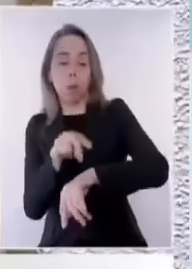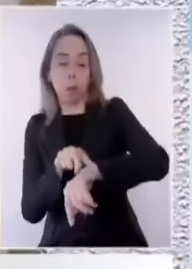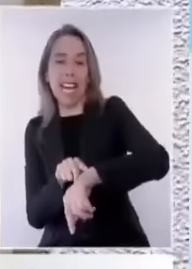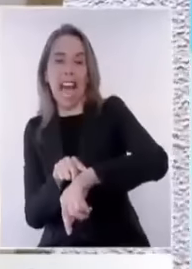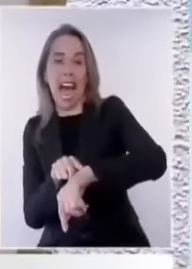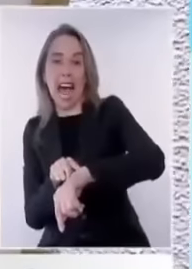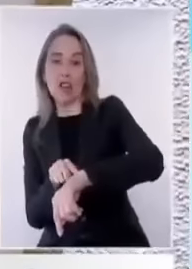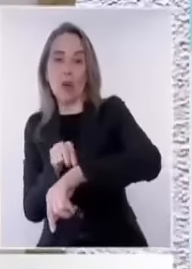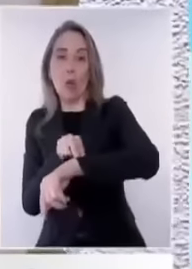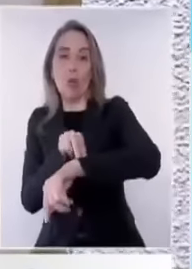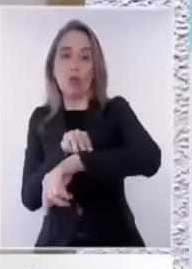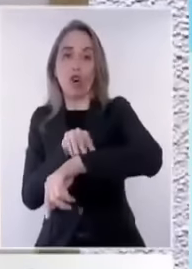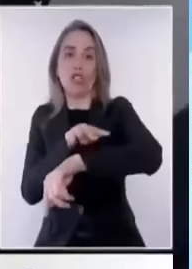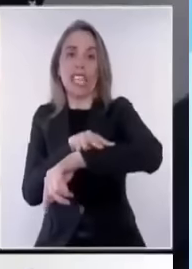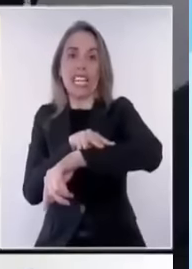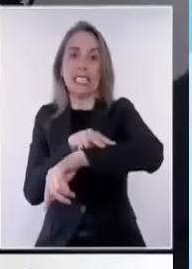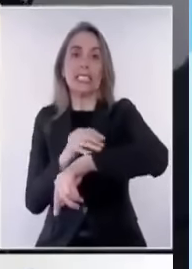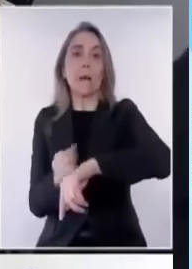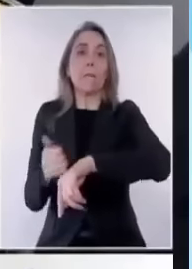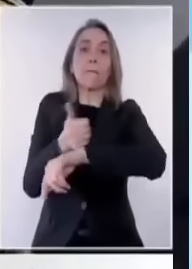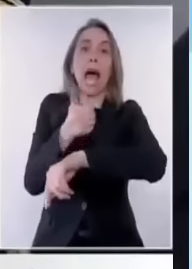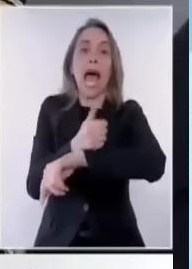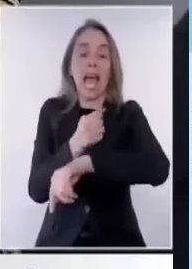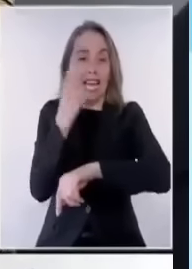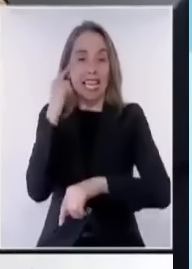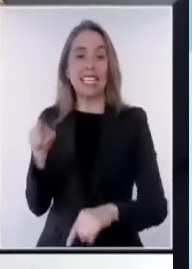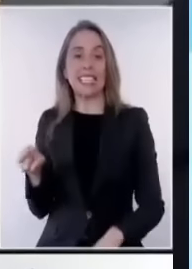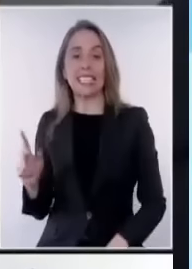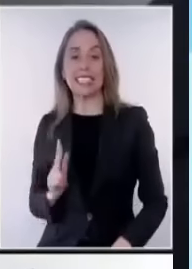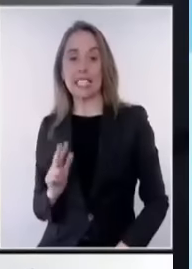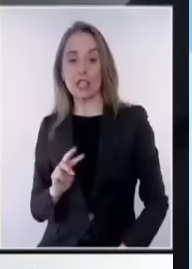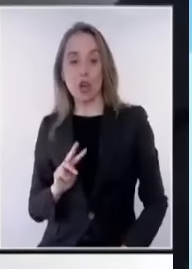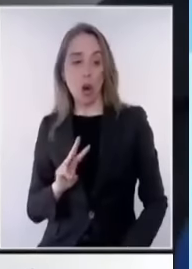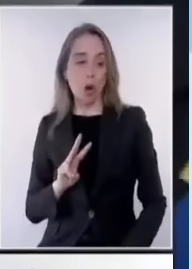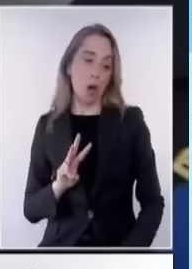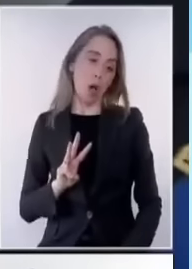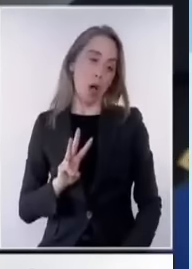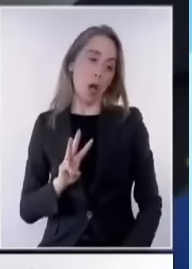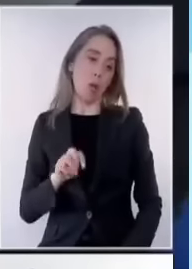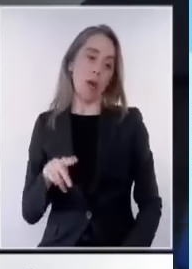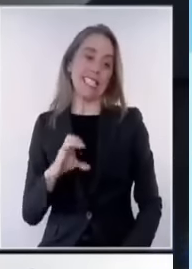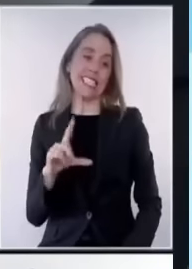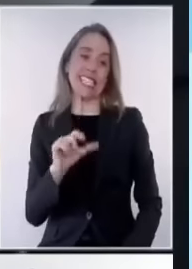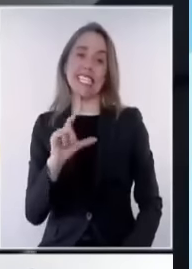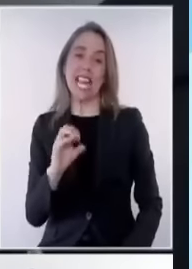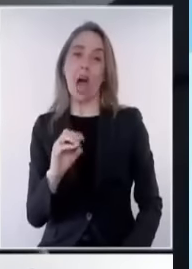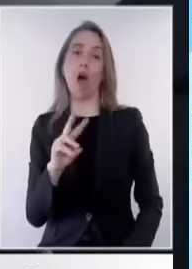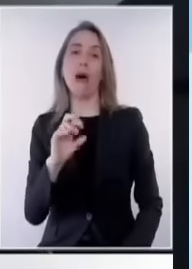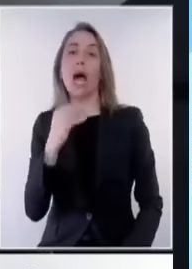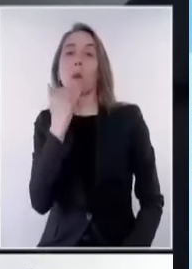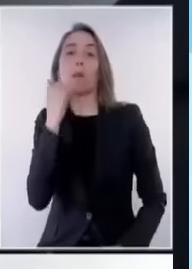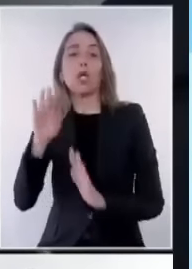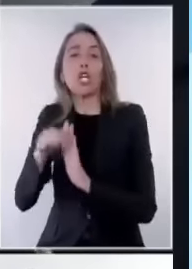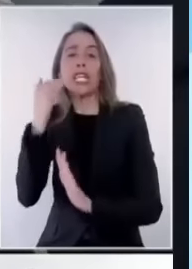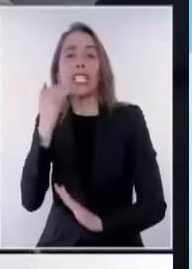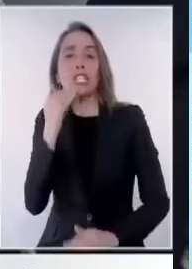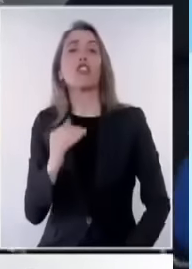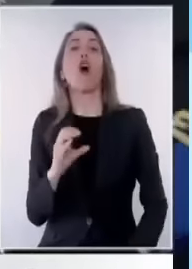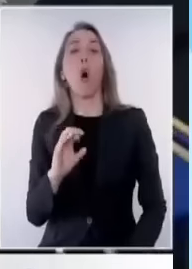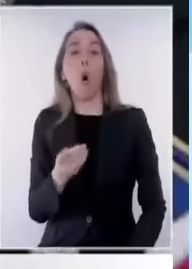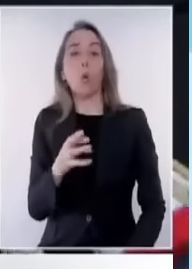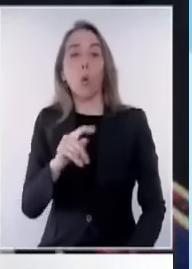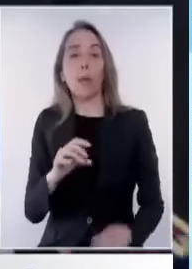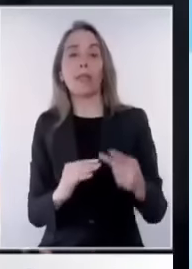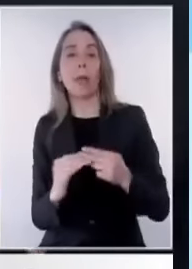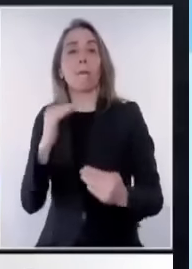grados con respecto al último grado que llegaron. Bueno, este señor Wenceslao Vargas, que era grumete y que llegó después, fue oficial de mar y